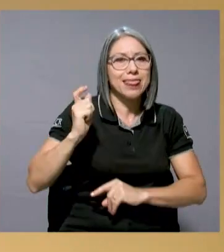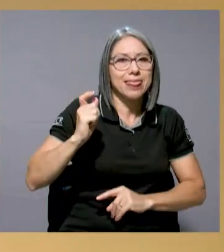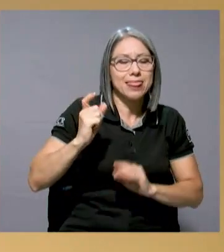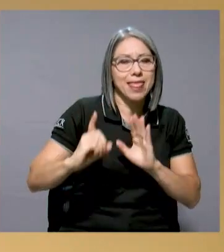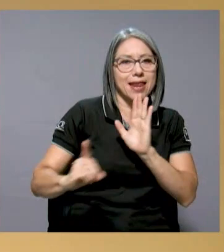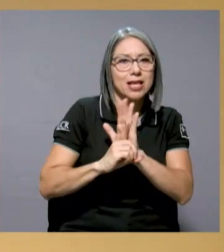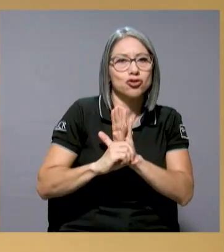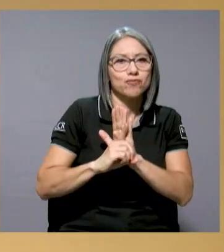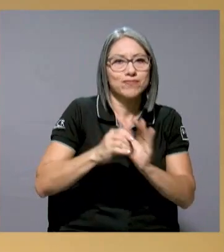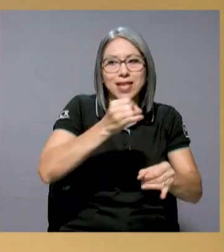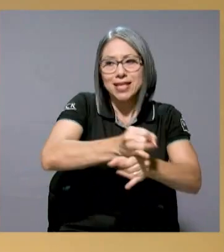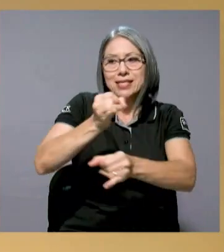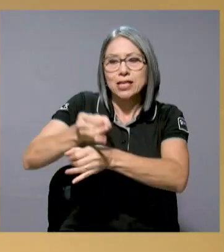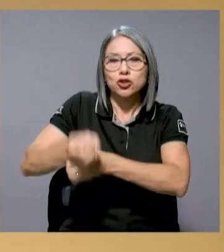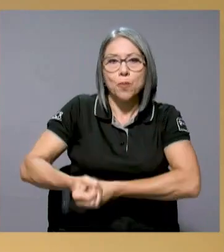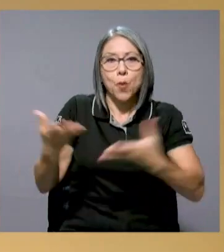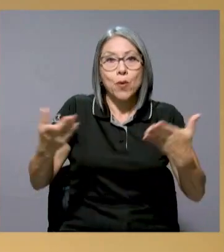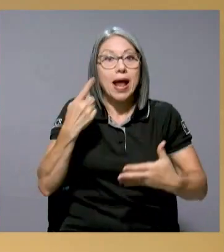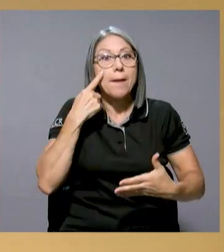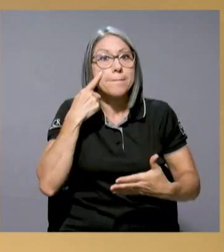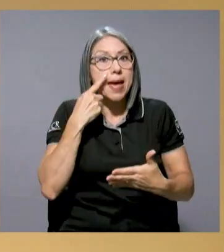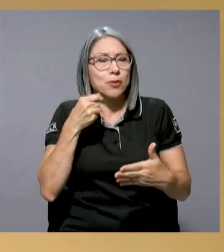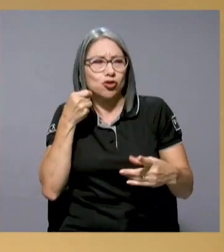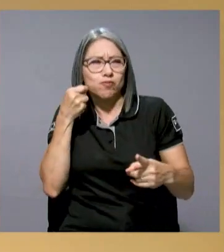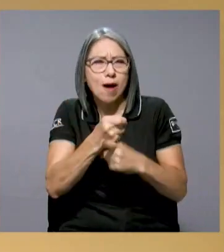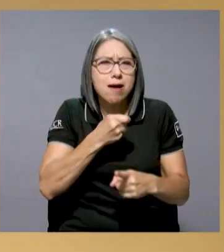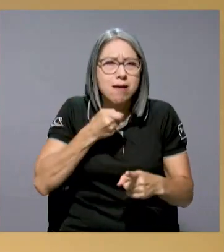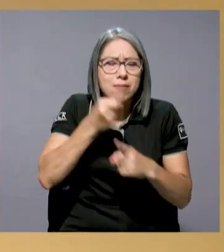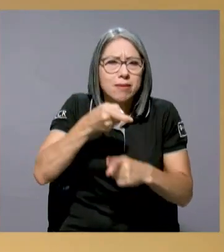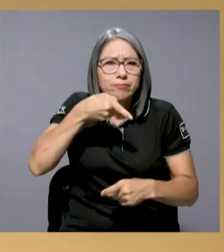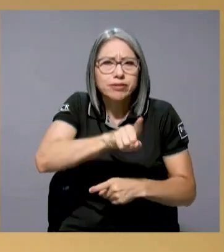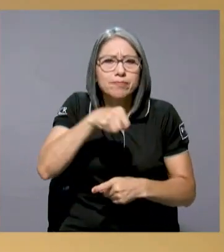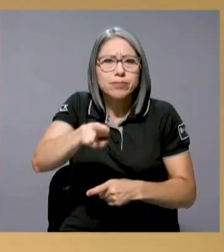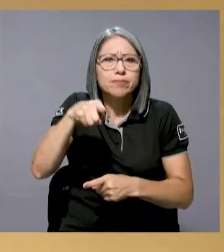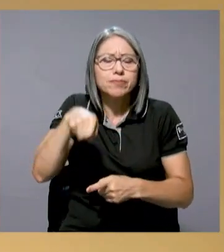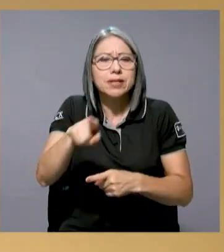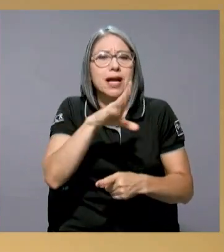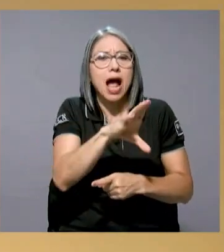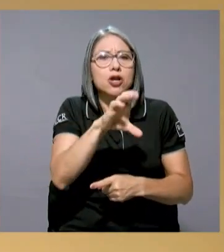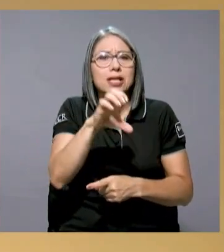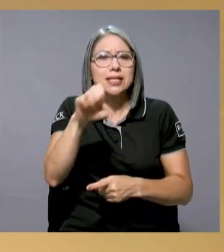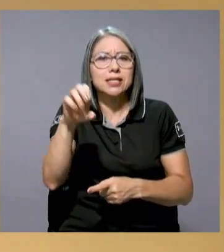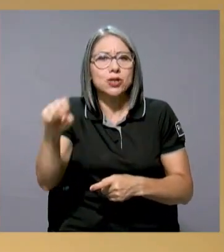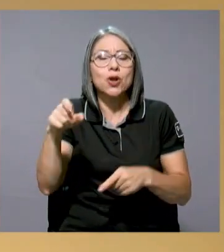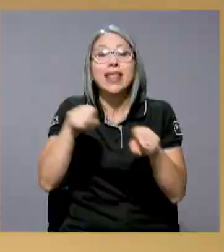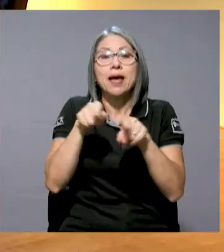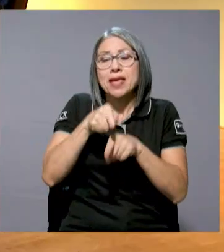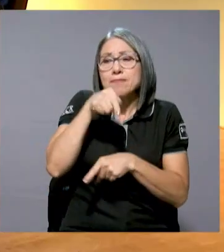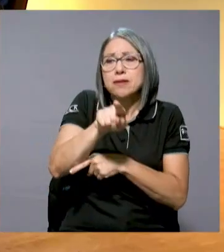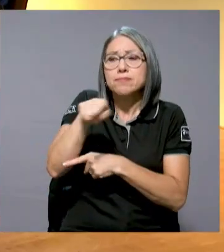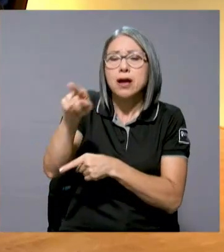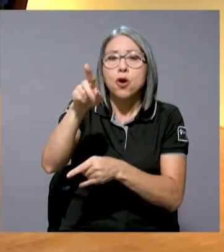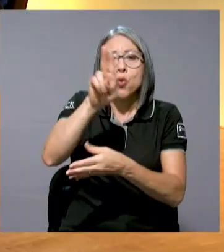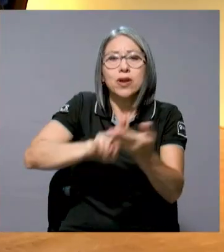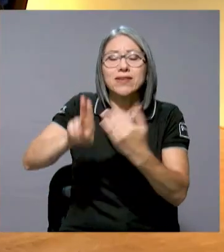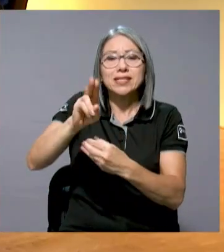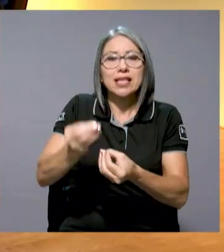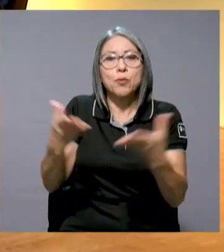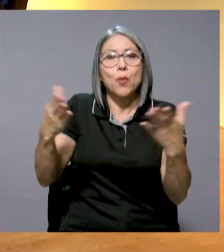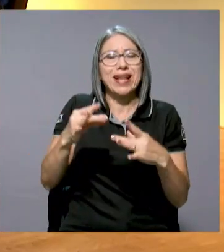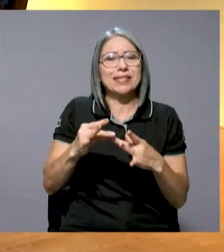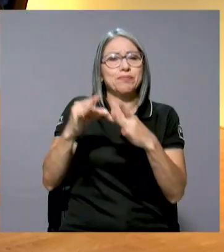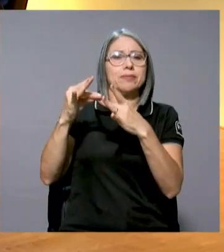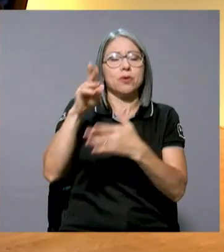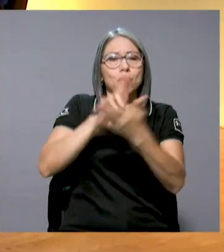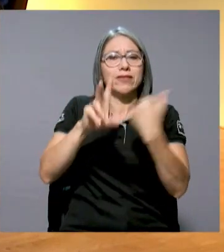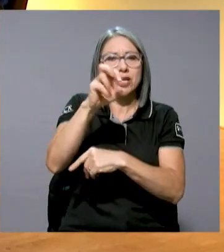más fuertemente vemos los ataques en contra de la Caja Costarricense del Seguro Social y de las universidades públicas, pero particularmente la Universidad de Costa Rica,